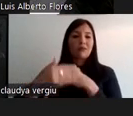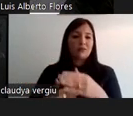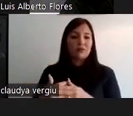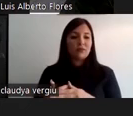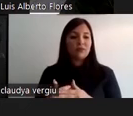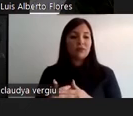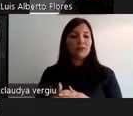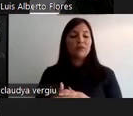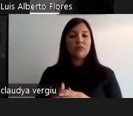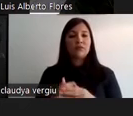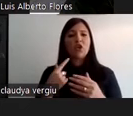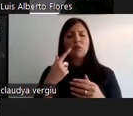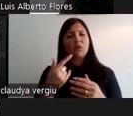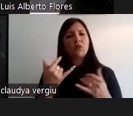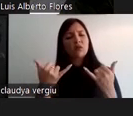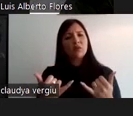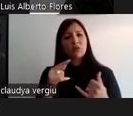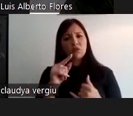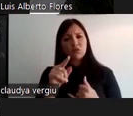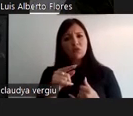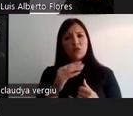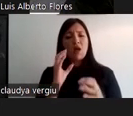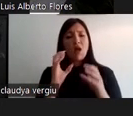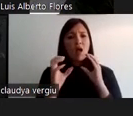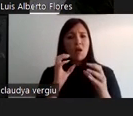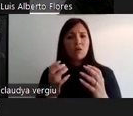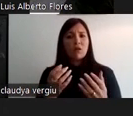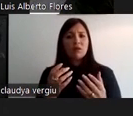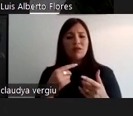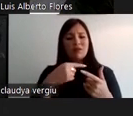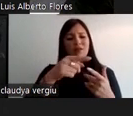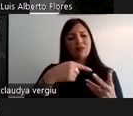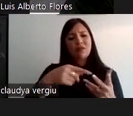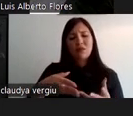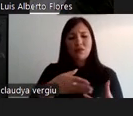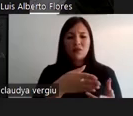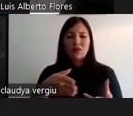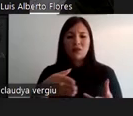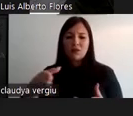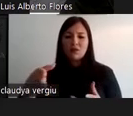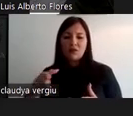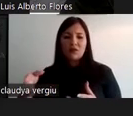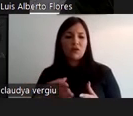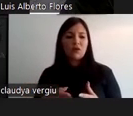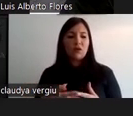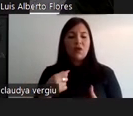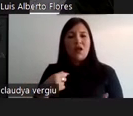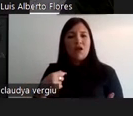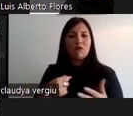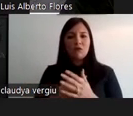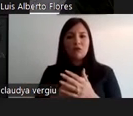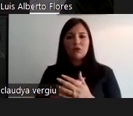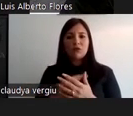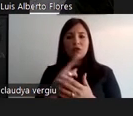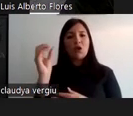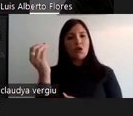me podrían preguntar también pero tú estás hablando de que debemos de redireccionar nuestras nuestros esfuerzos hacia los